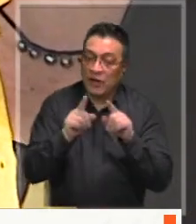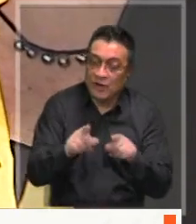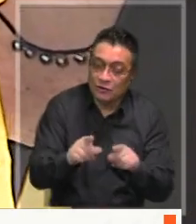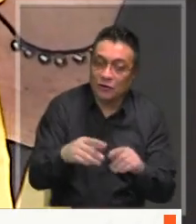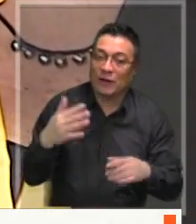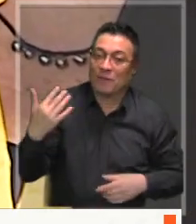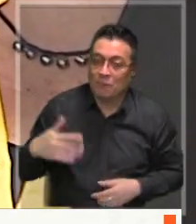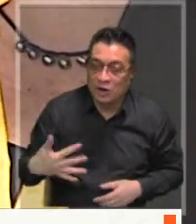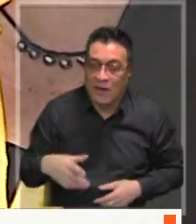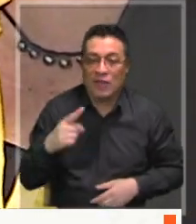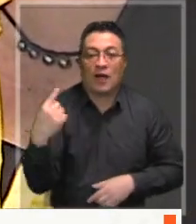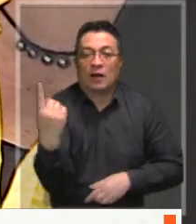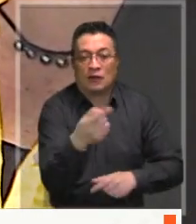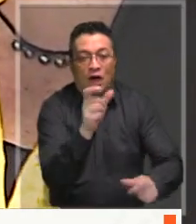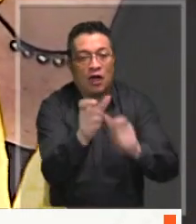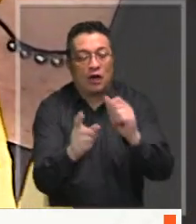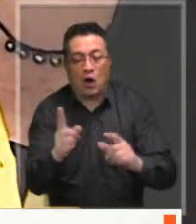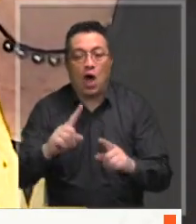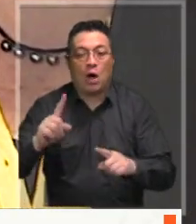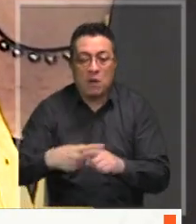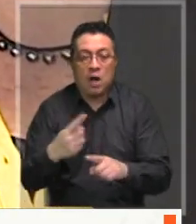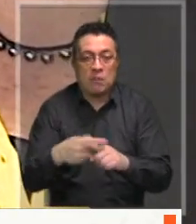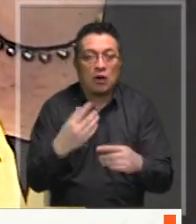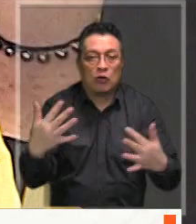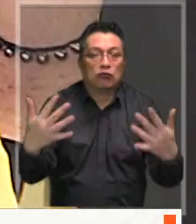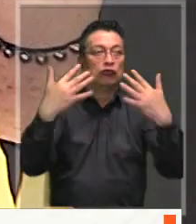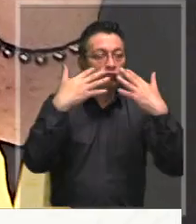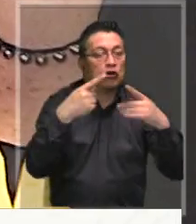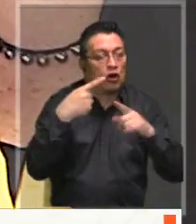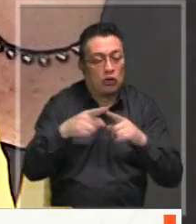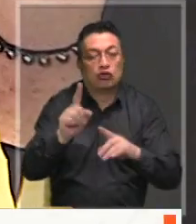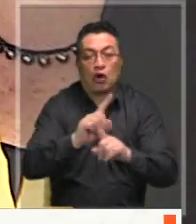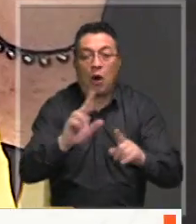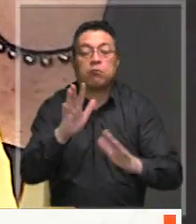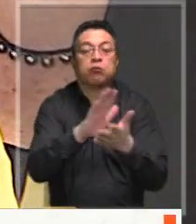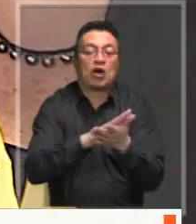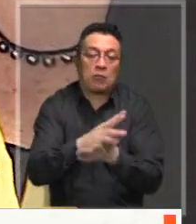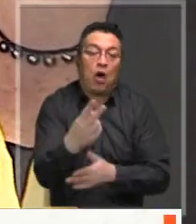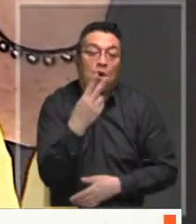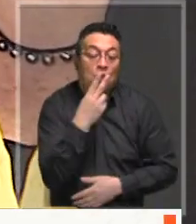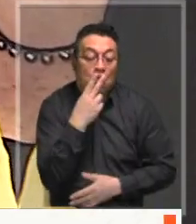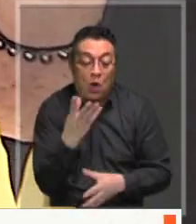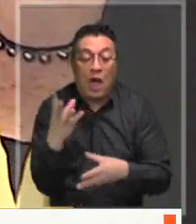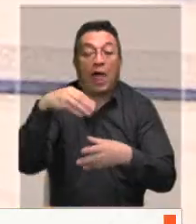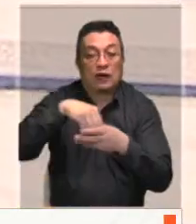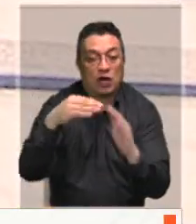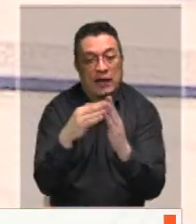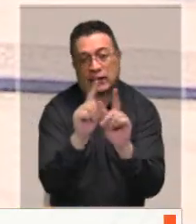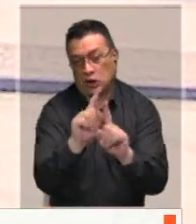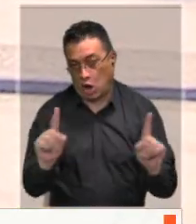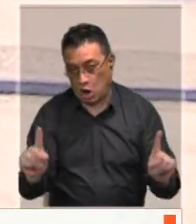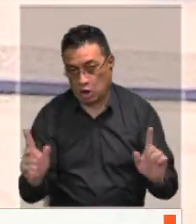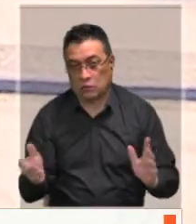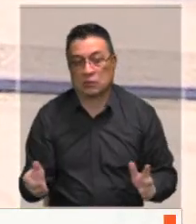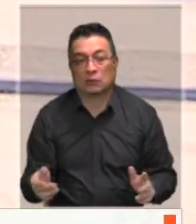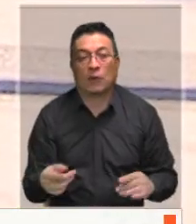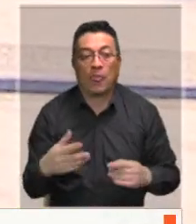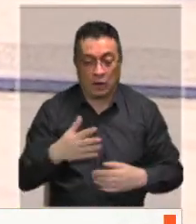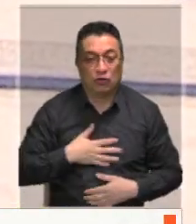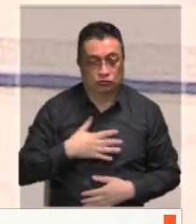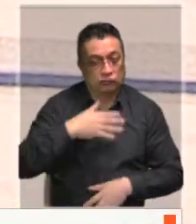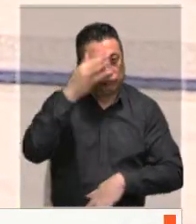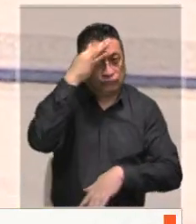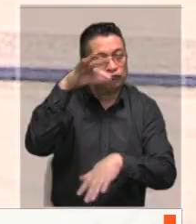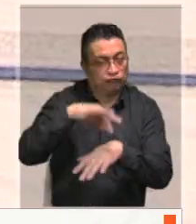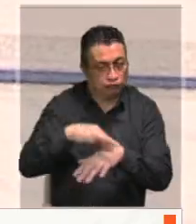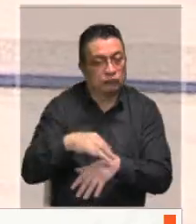que la gente no se exponga más a otros ambientes contaminados, por ejemplo, fumando al interior de los hogares. Mire, yo he estado enferma estos